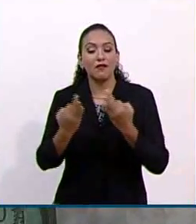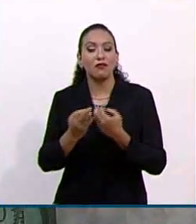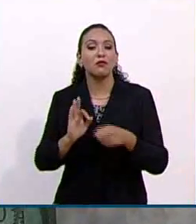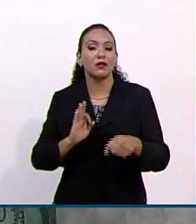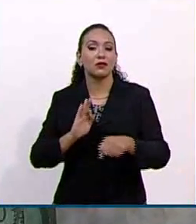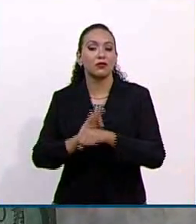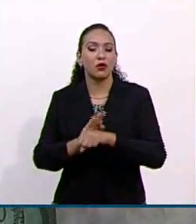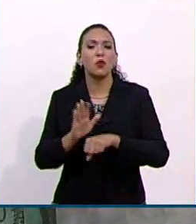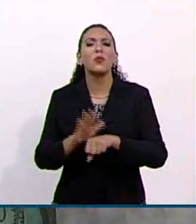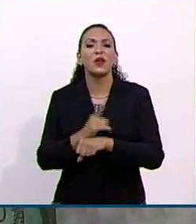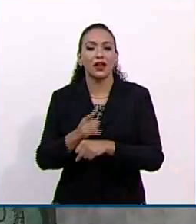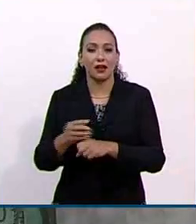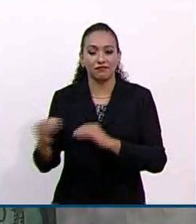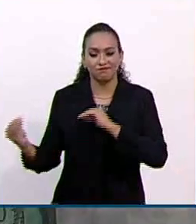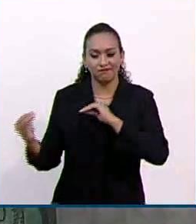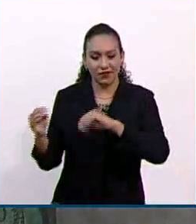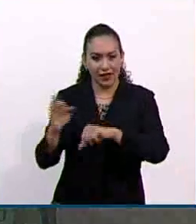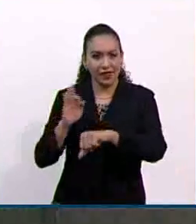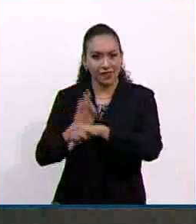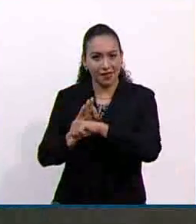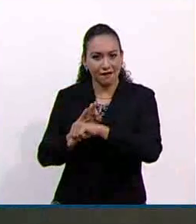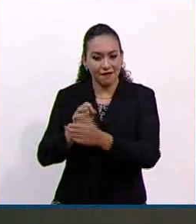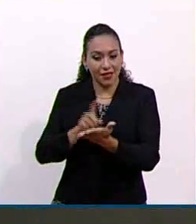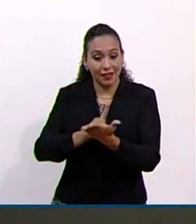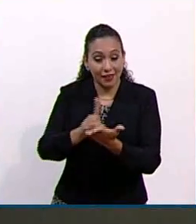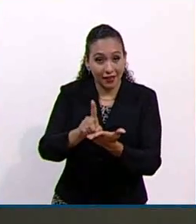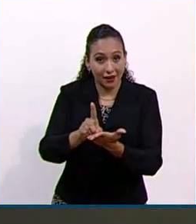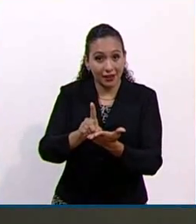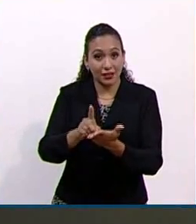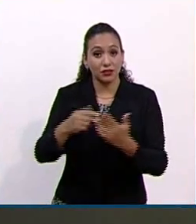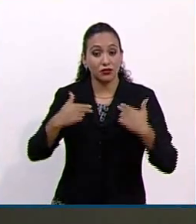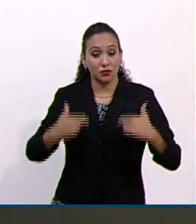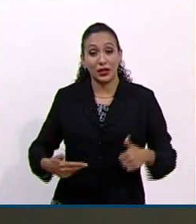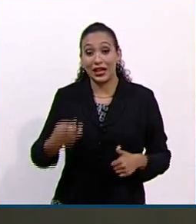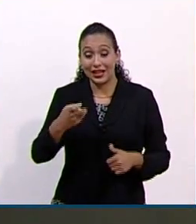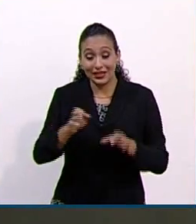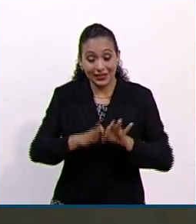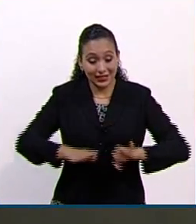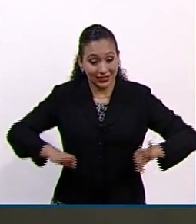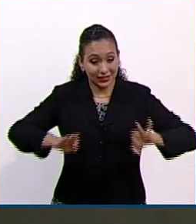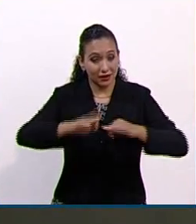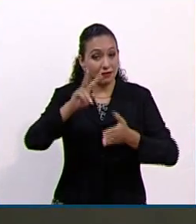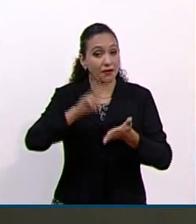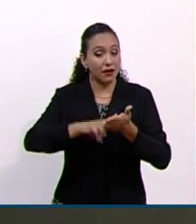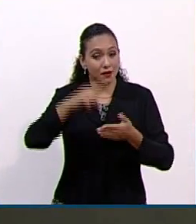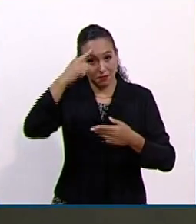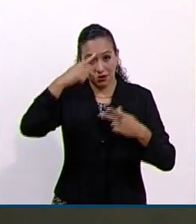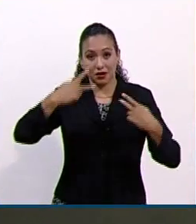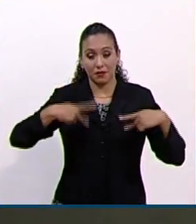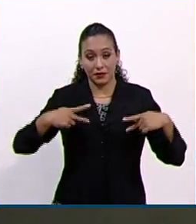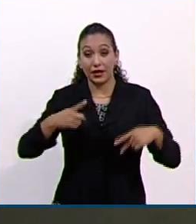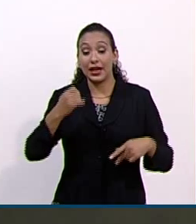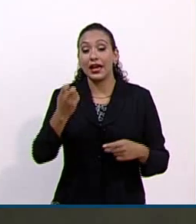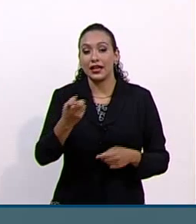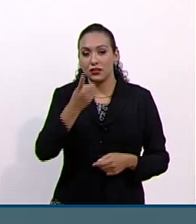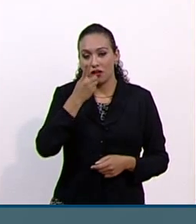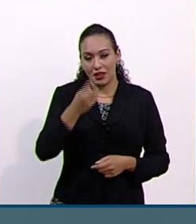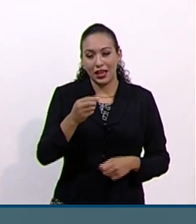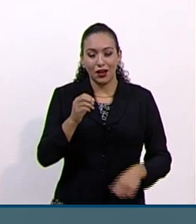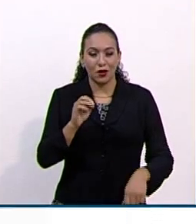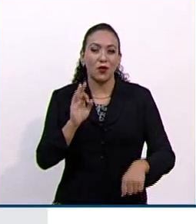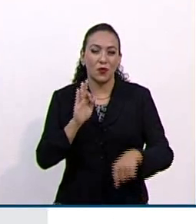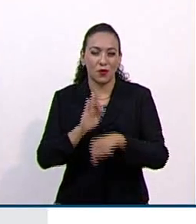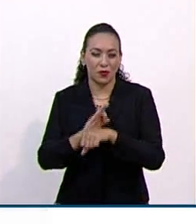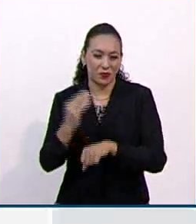más básico derecho que podemos ostentar las personas en una democracia, advirtió el Instituto Federal de la Defensoría